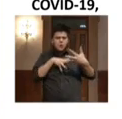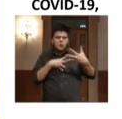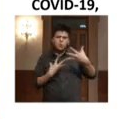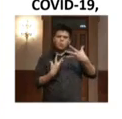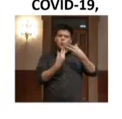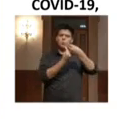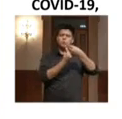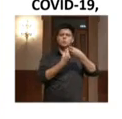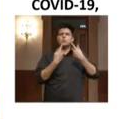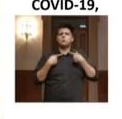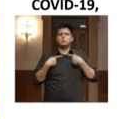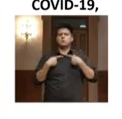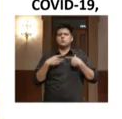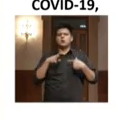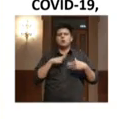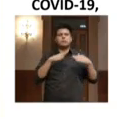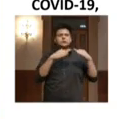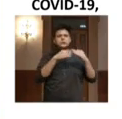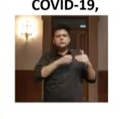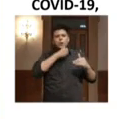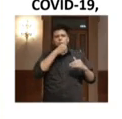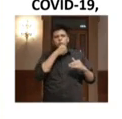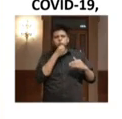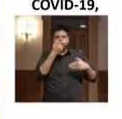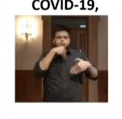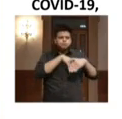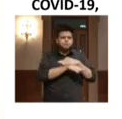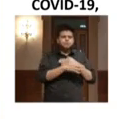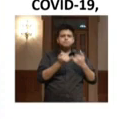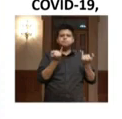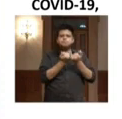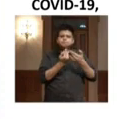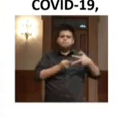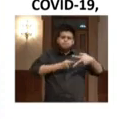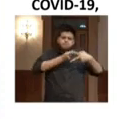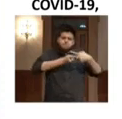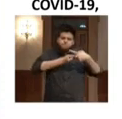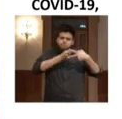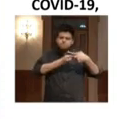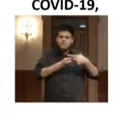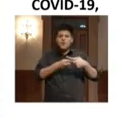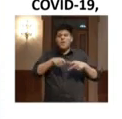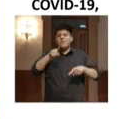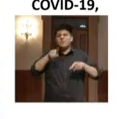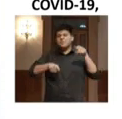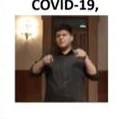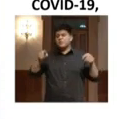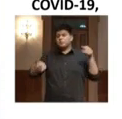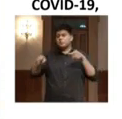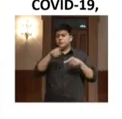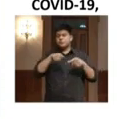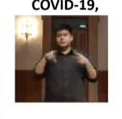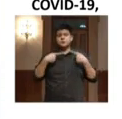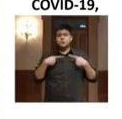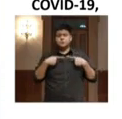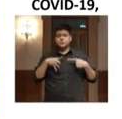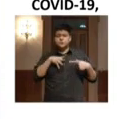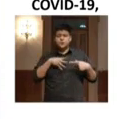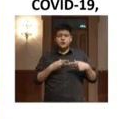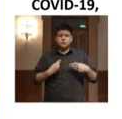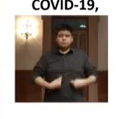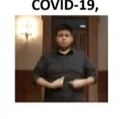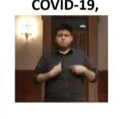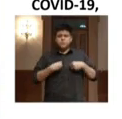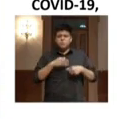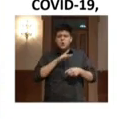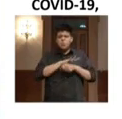los pacientes de los asilos, como ustedes ya saben, dependiendo de la localización donde se hayan encontrado estos asilos, de tal manera